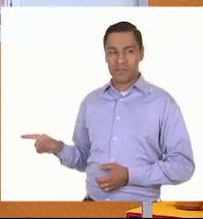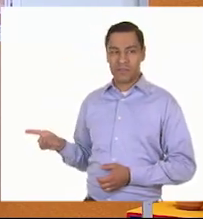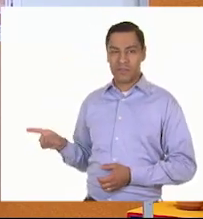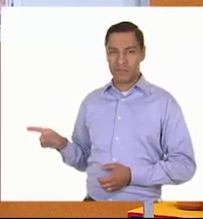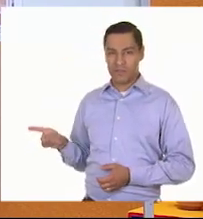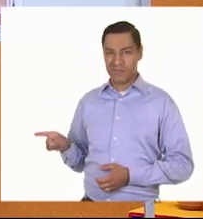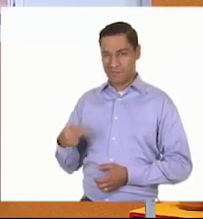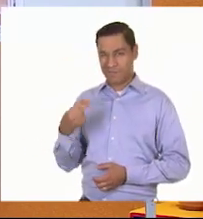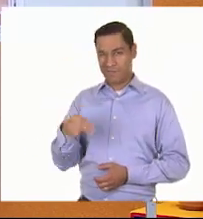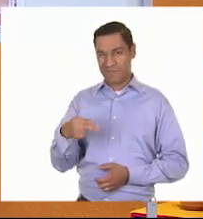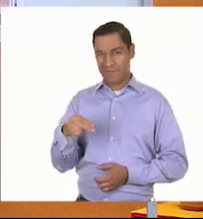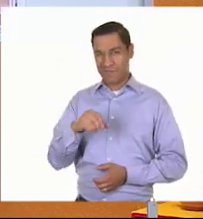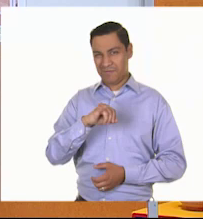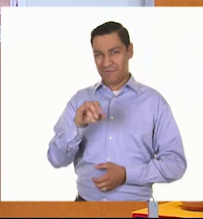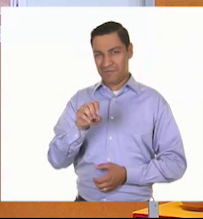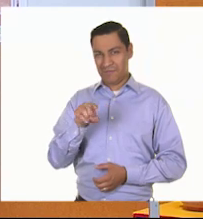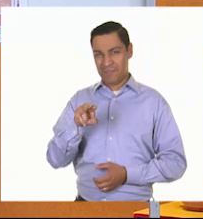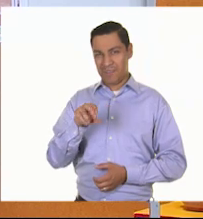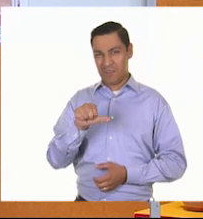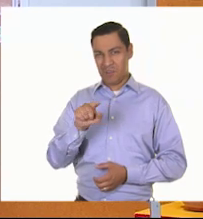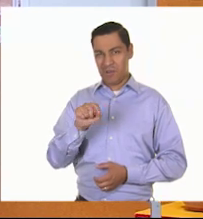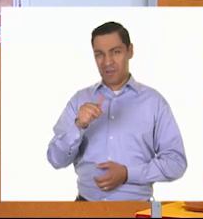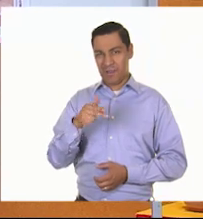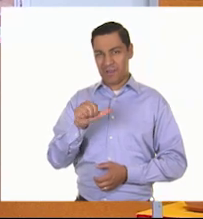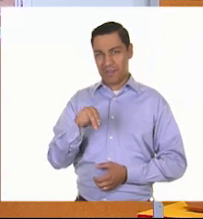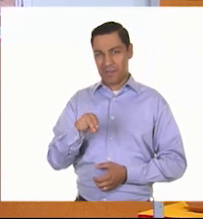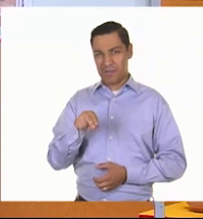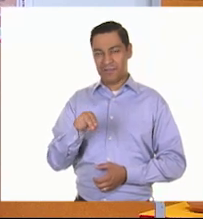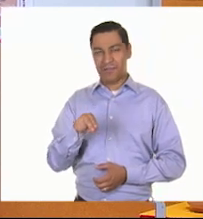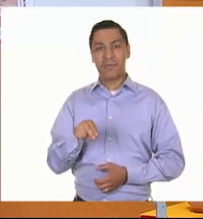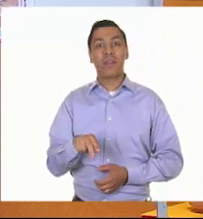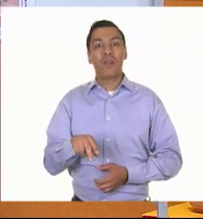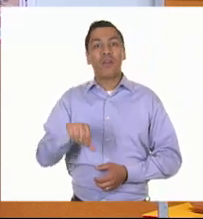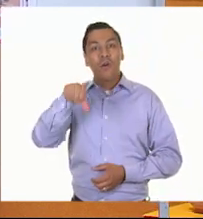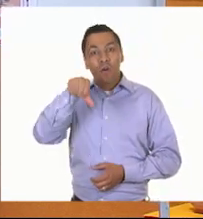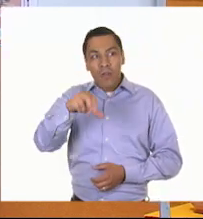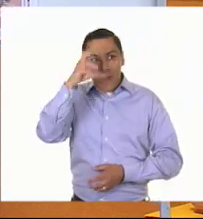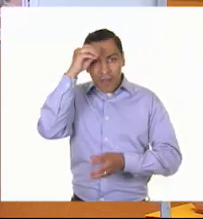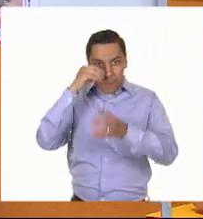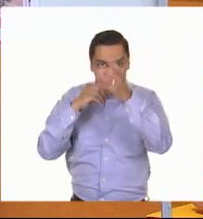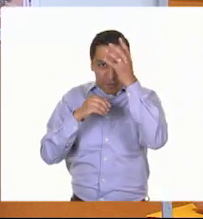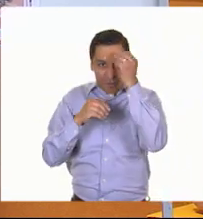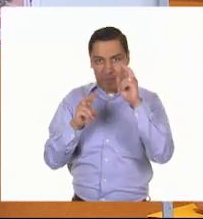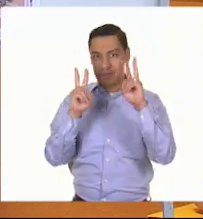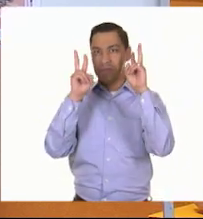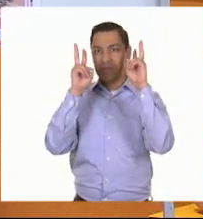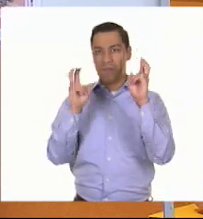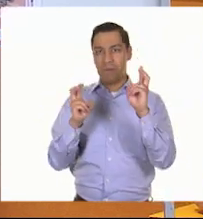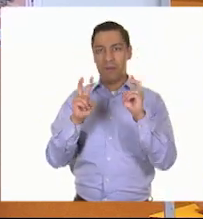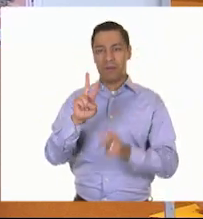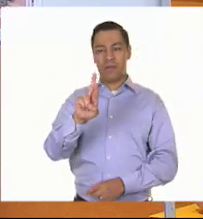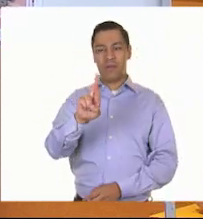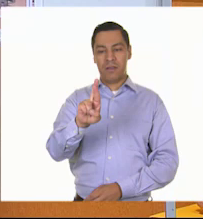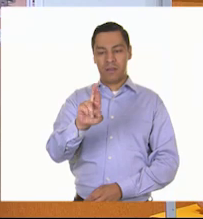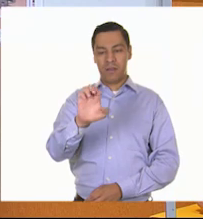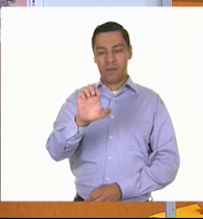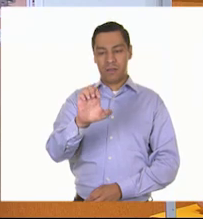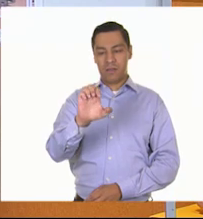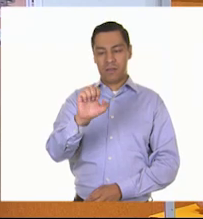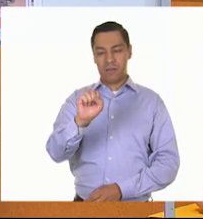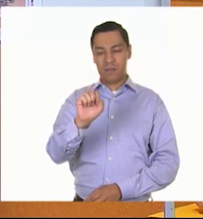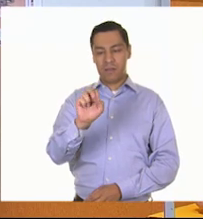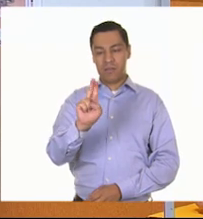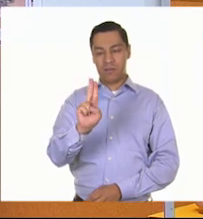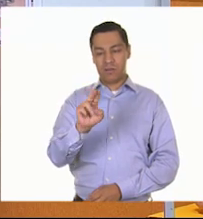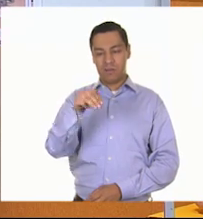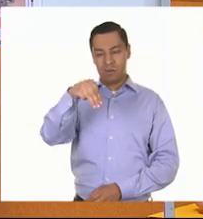a aprender a realizar resúmenes de una mejor manera y también qué son los resúmenes. Pero bueno, vamos a recordar